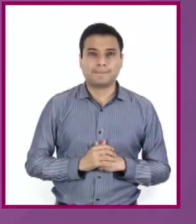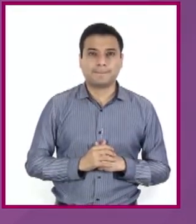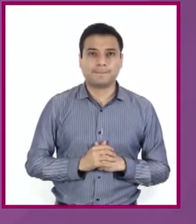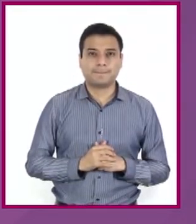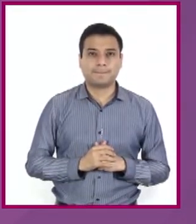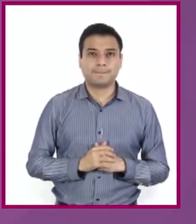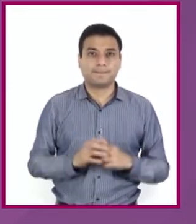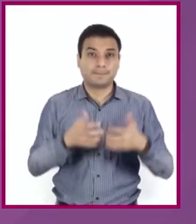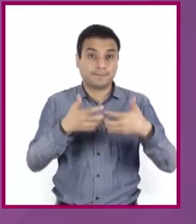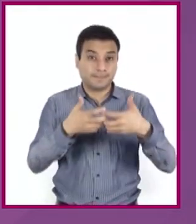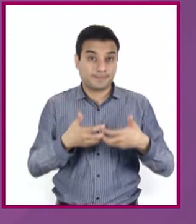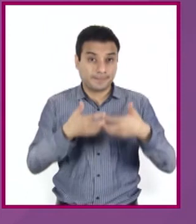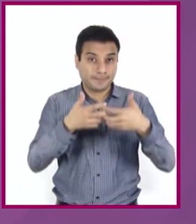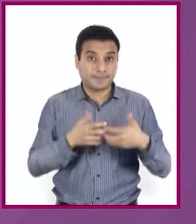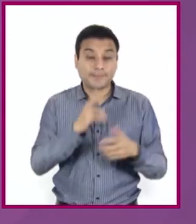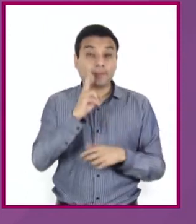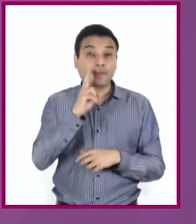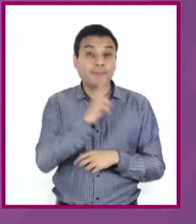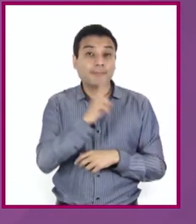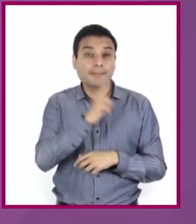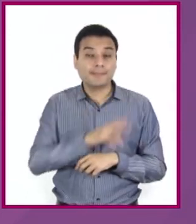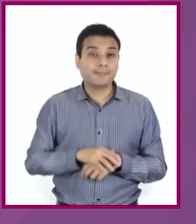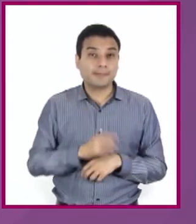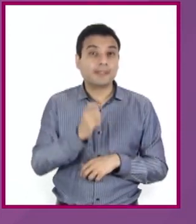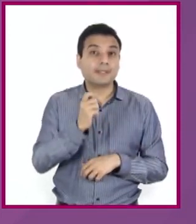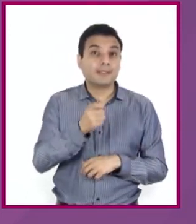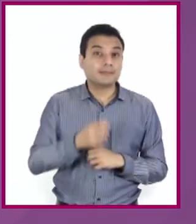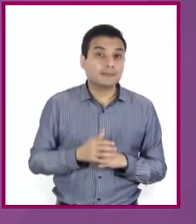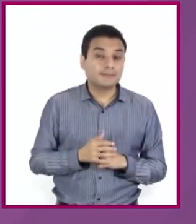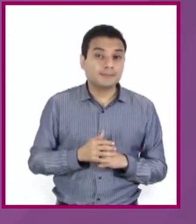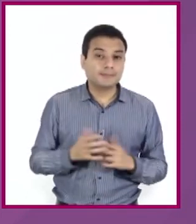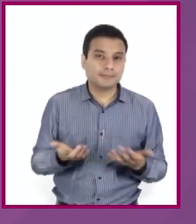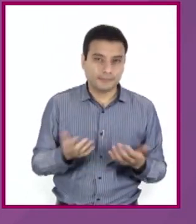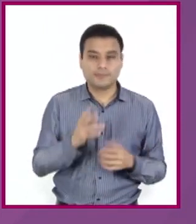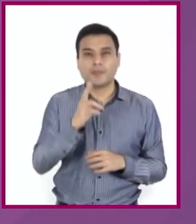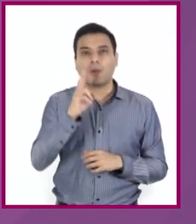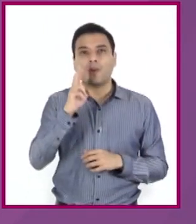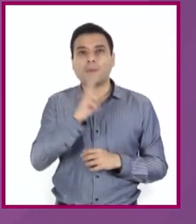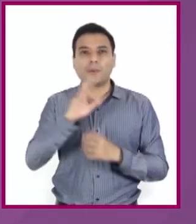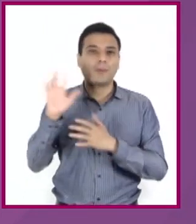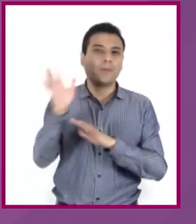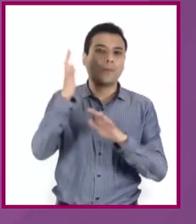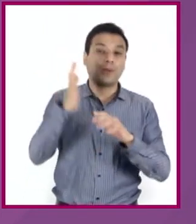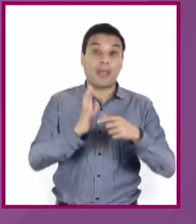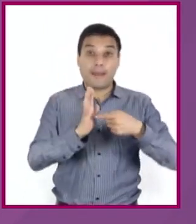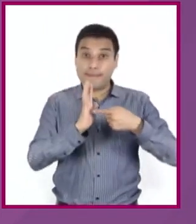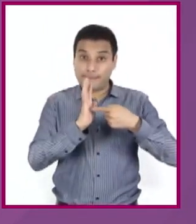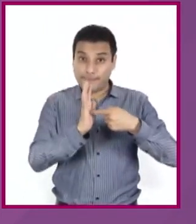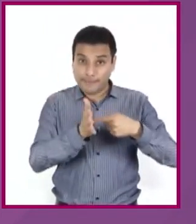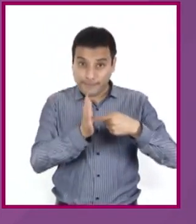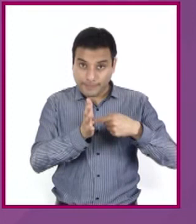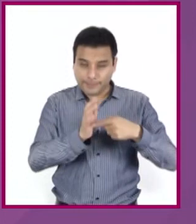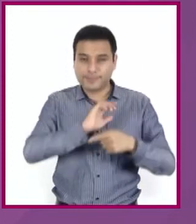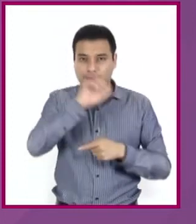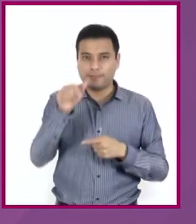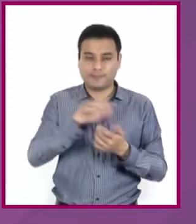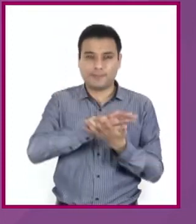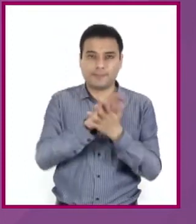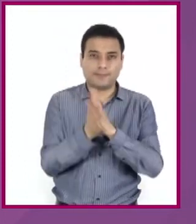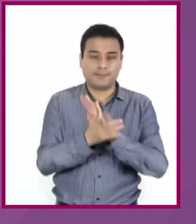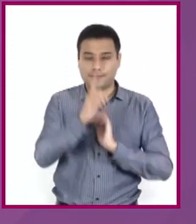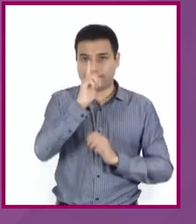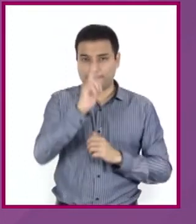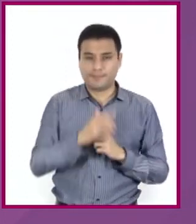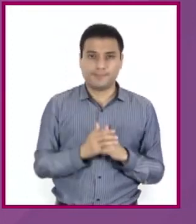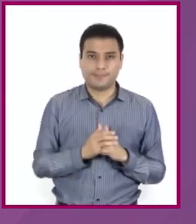En las eoloeléctricas se transforma la energía cinética del viento en energía eléctrica. Y